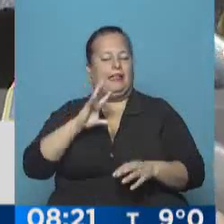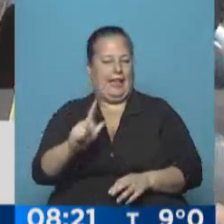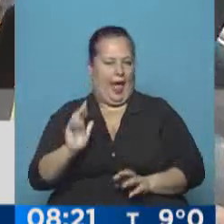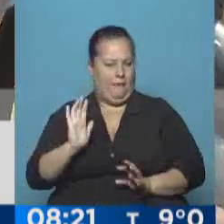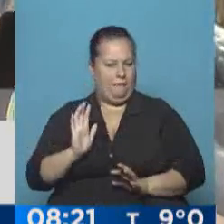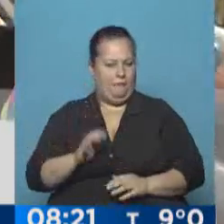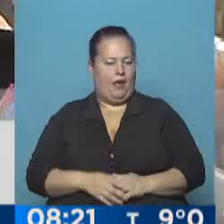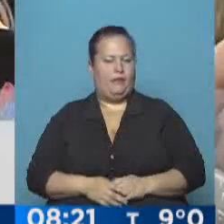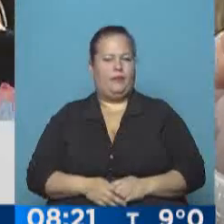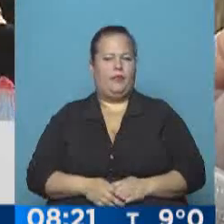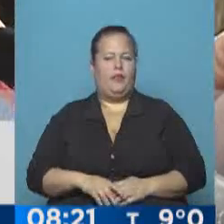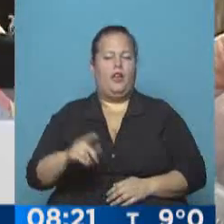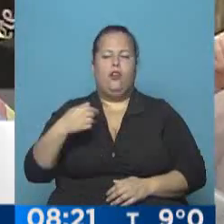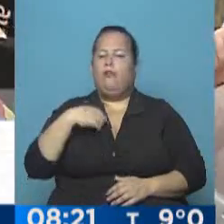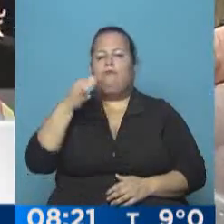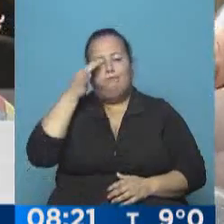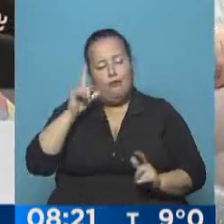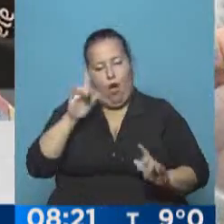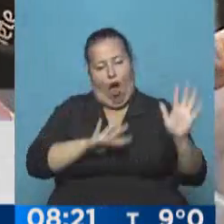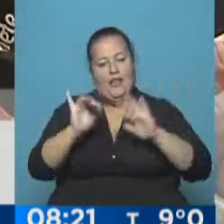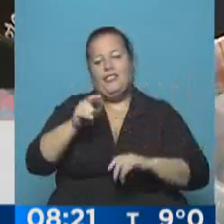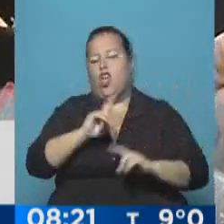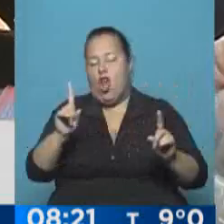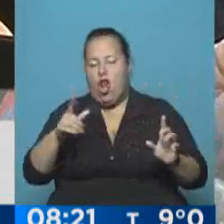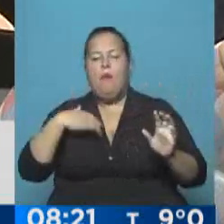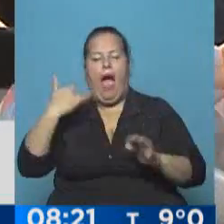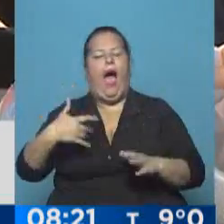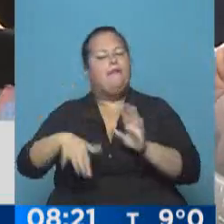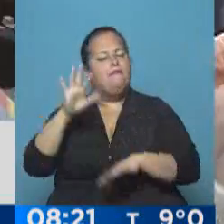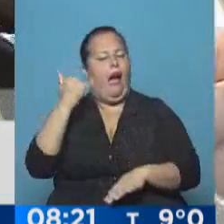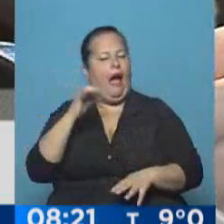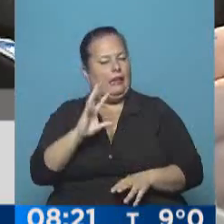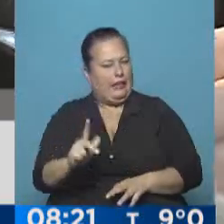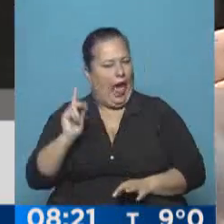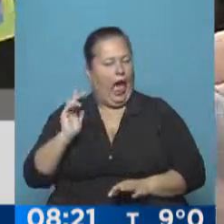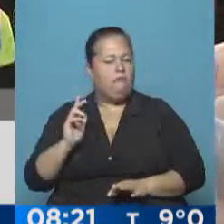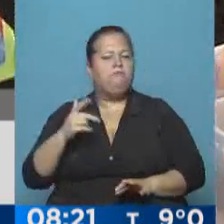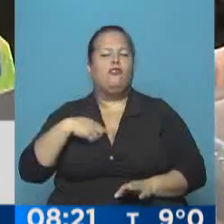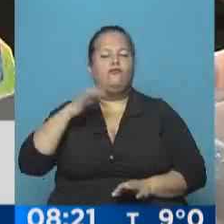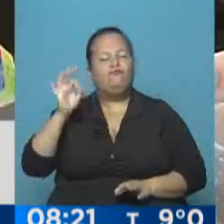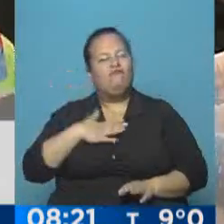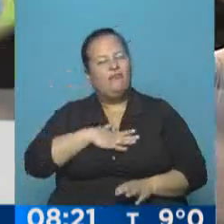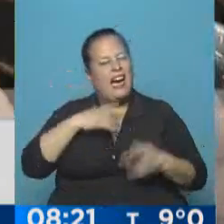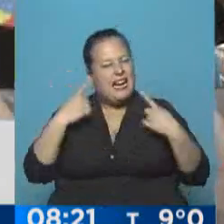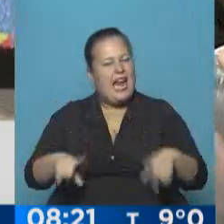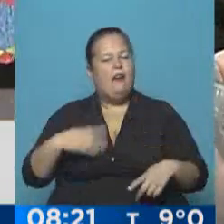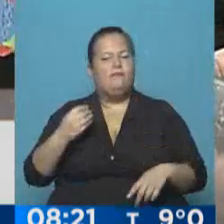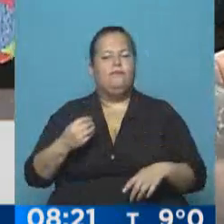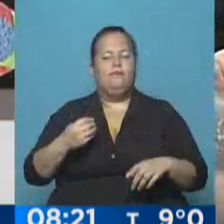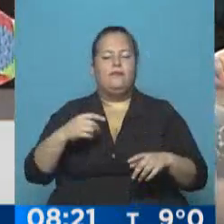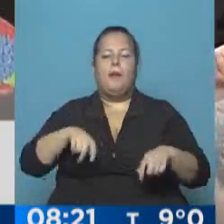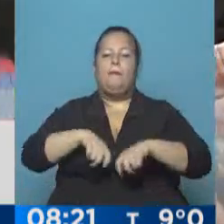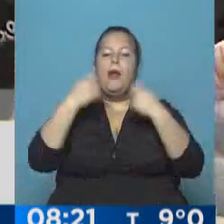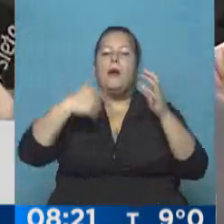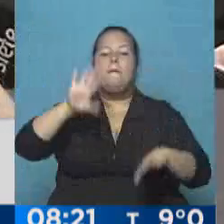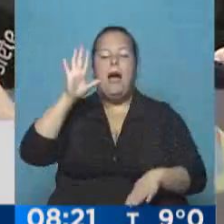trampa, sin que me conste que sea algo organizado o no, pero hay una gran tendencia a la trampa y lo que sí me llama la atención es que el gran